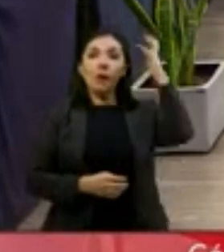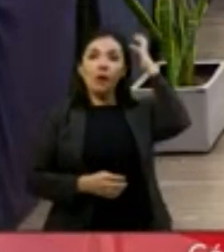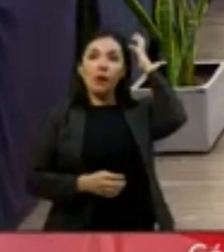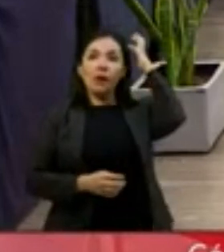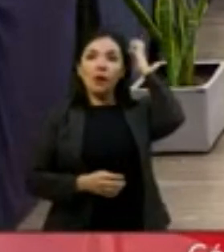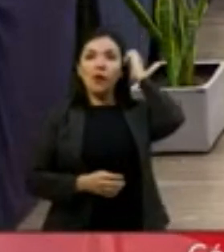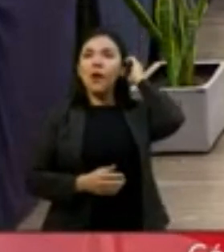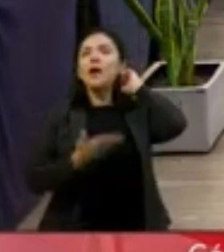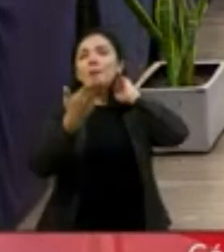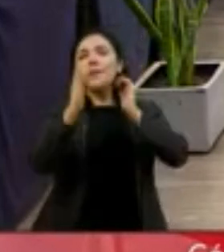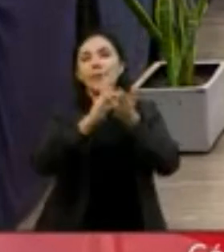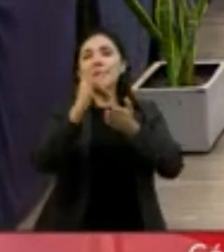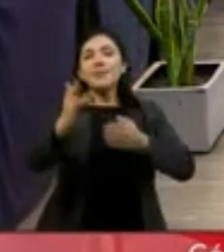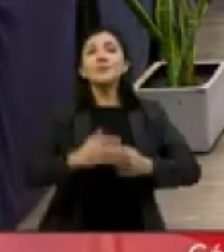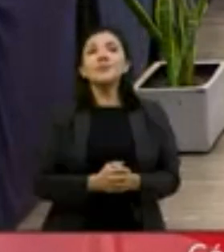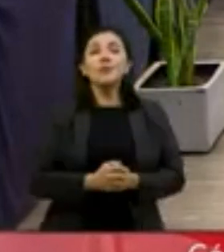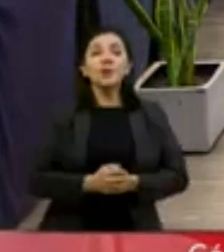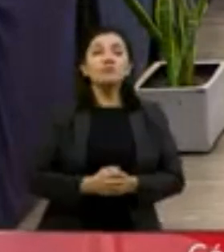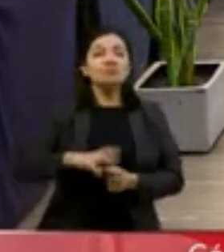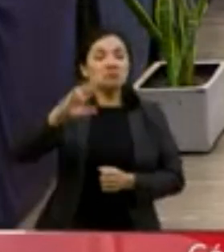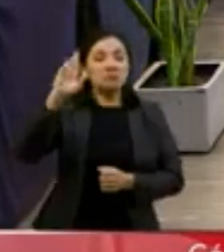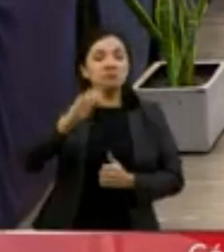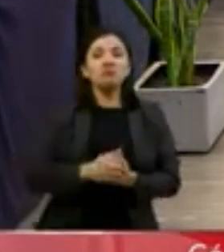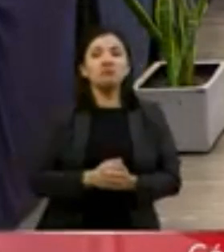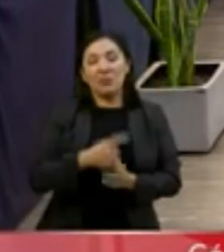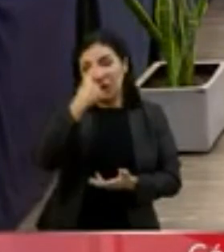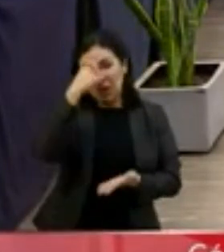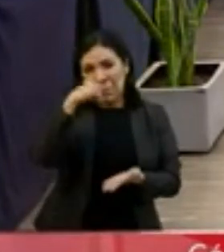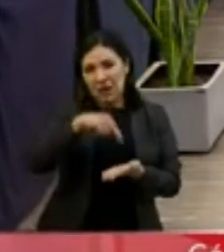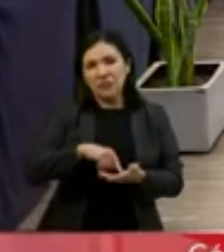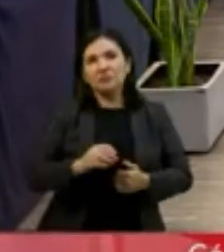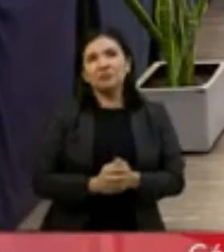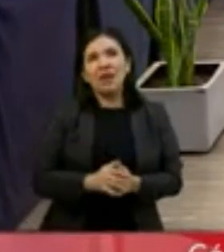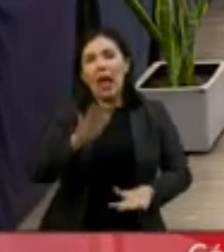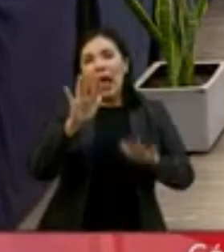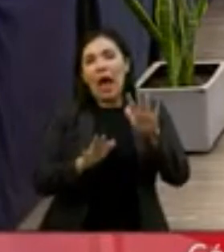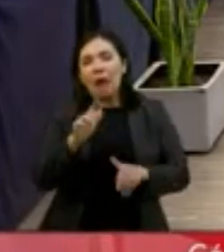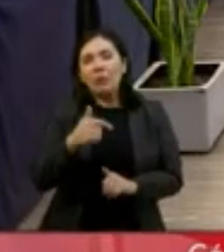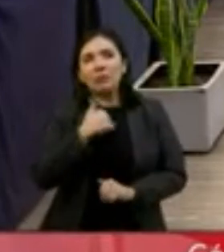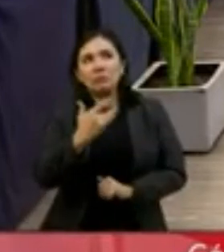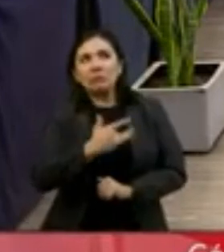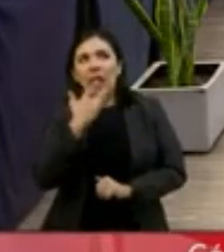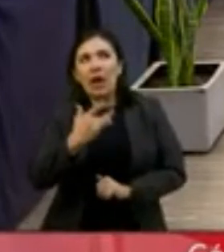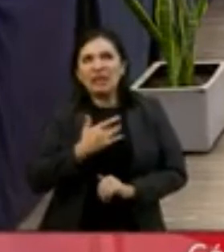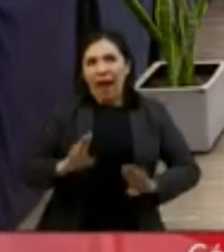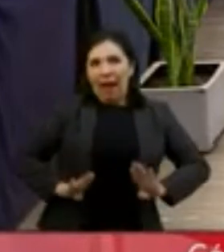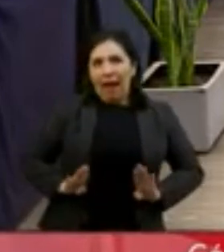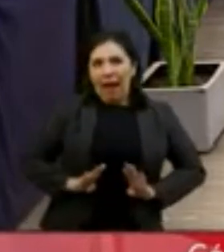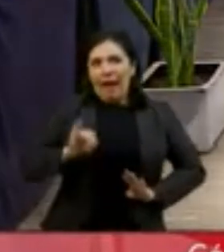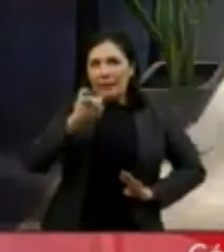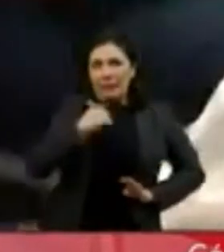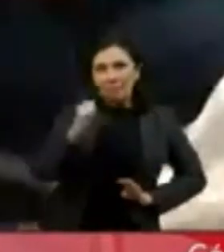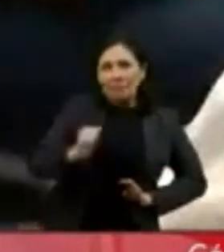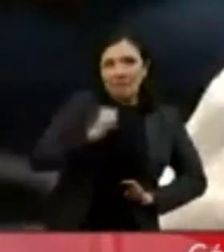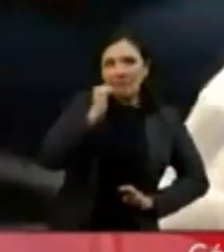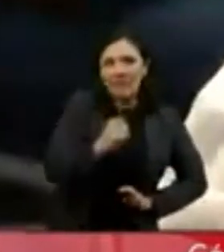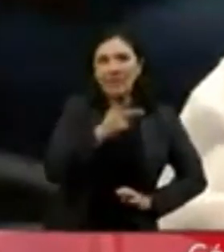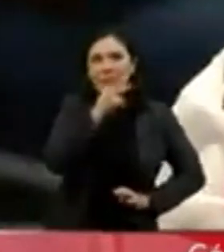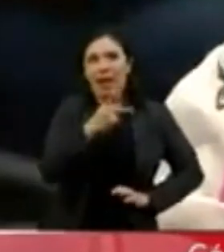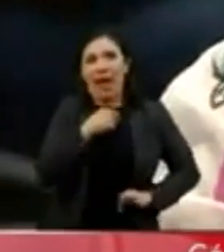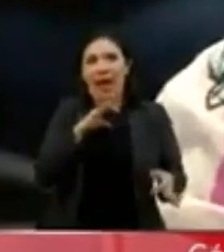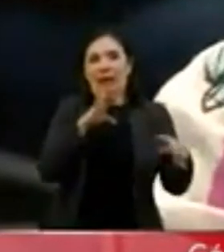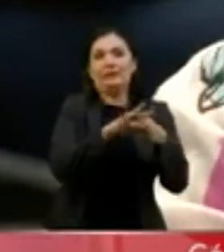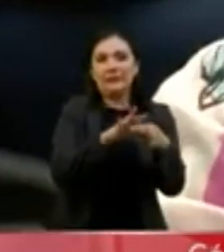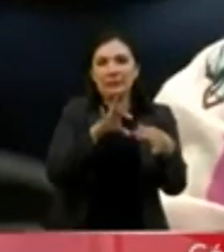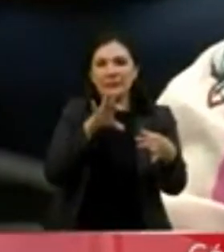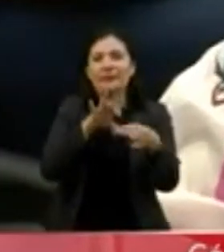gracias yo creo que cuando nos conviene utilizamos los términos como queremos y creo